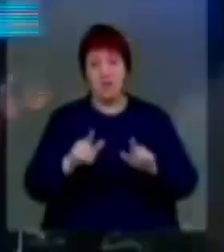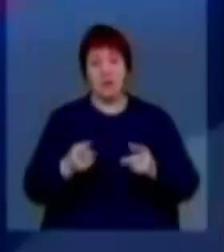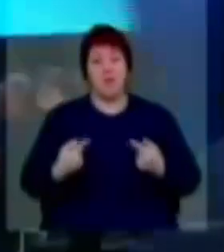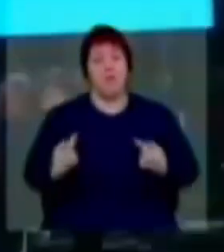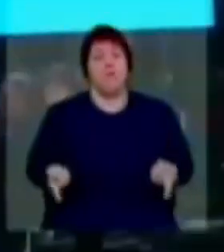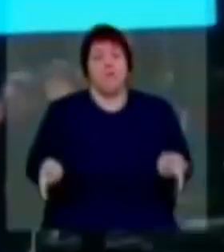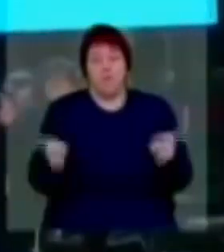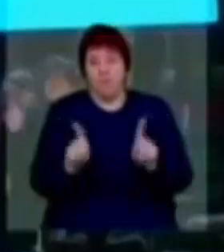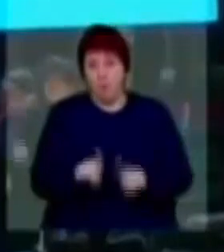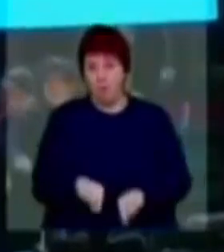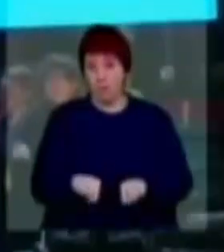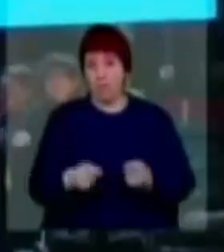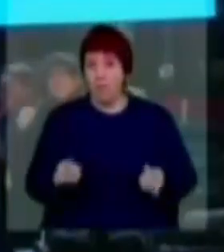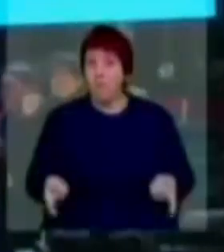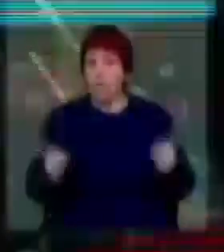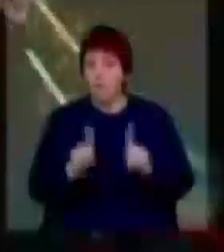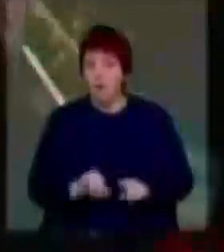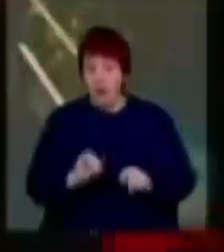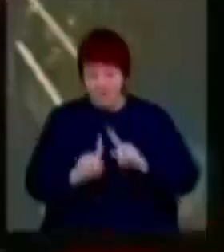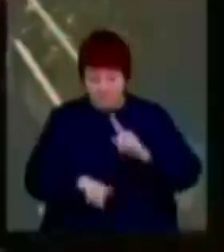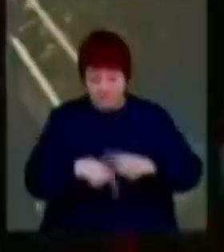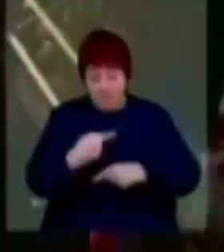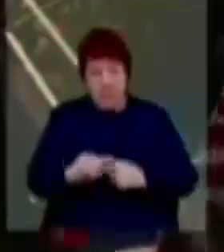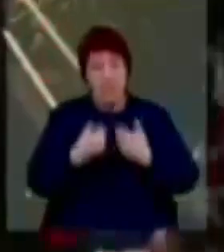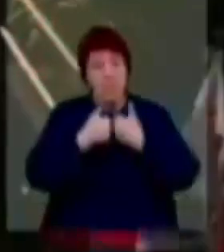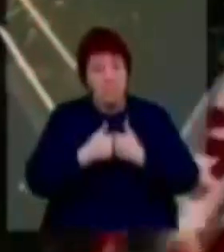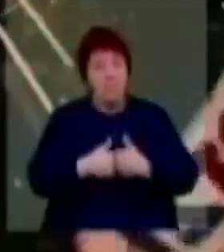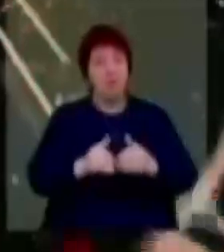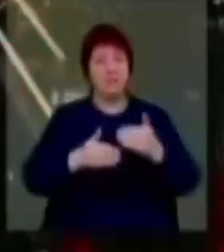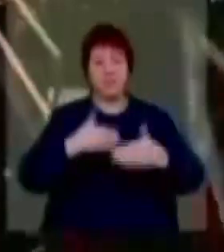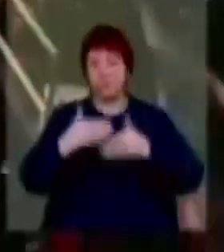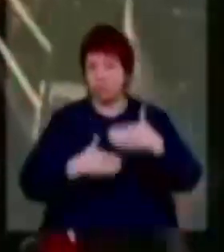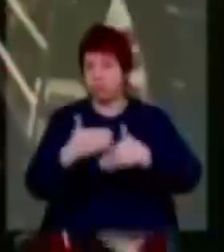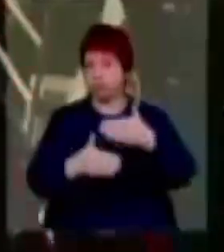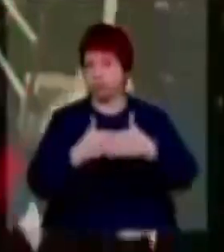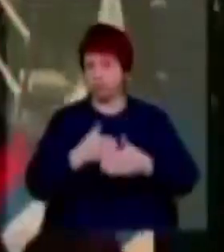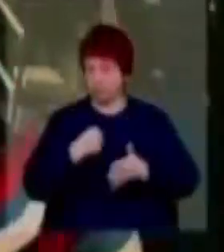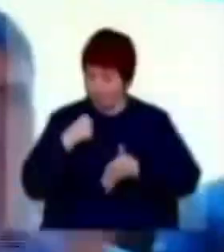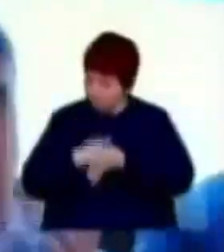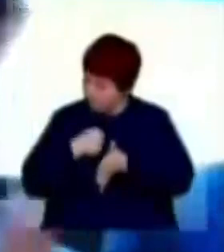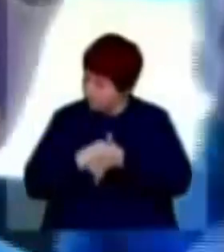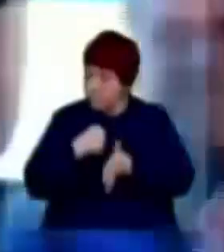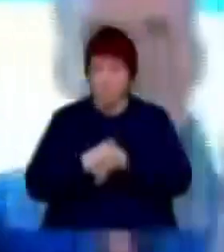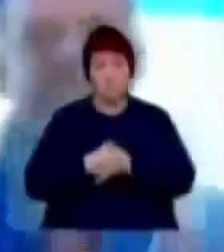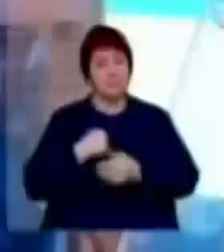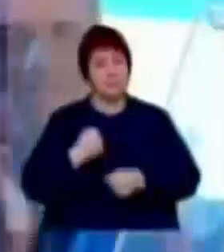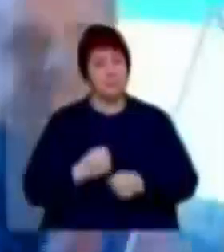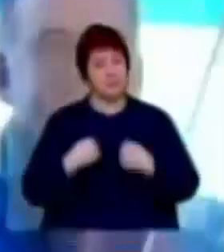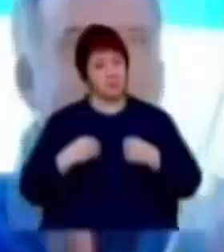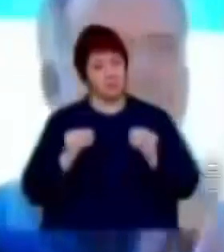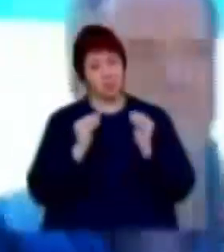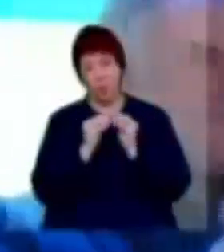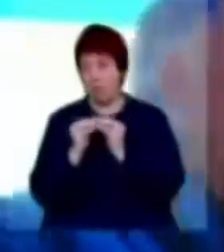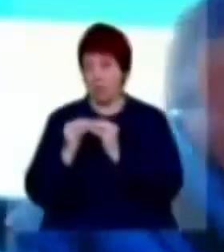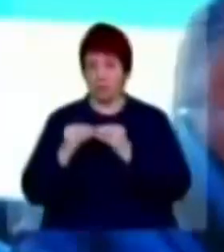volver Y a partir de mañana con todo con todo compañeras